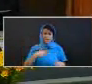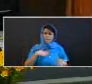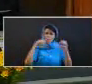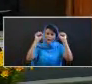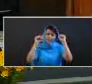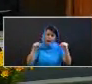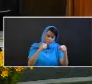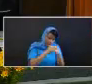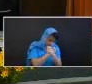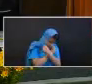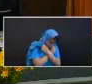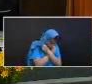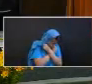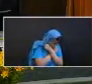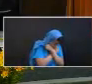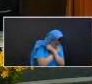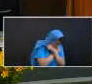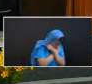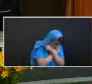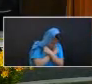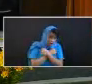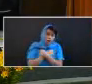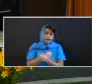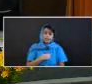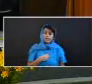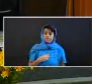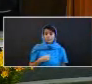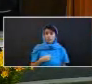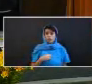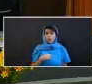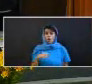pueda amar, oh,